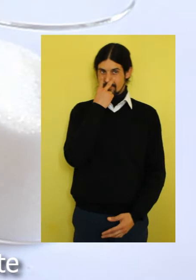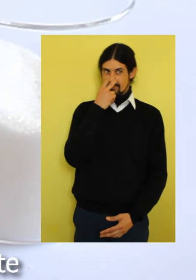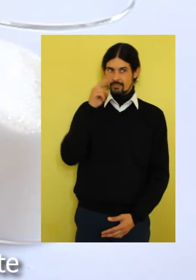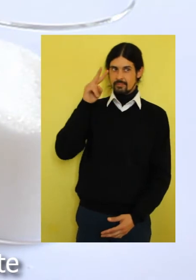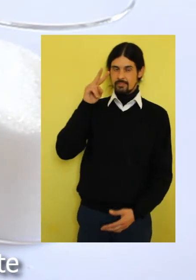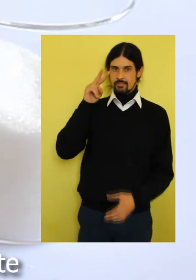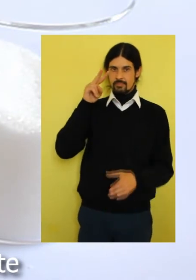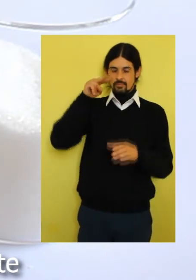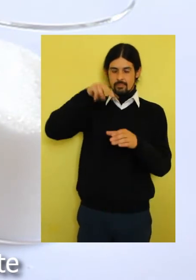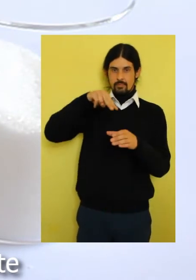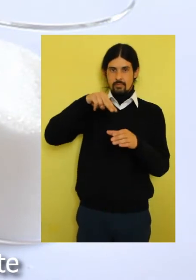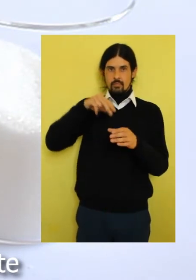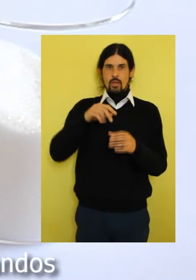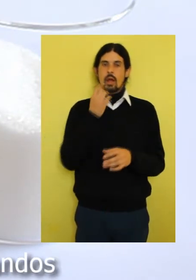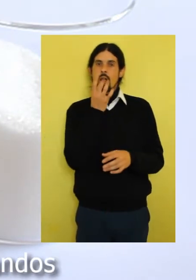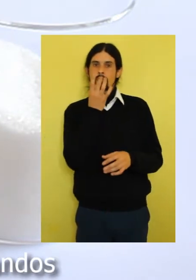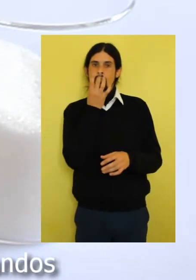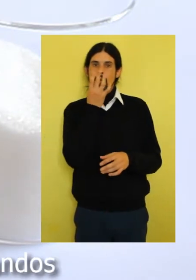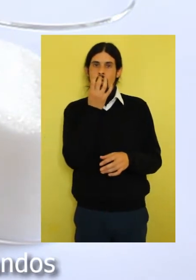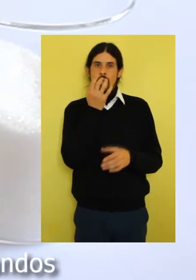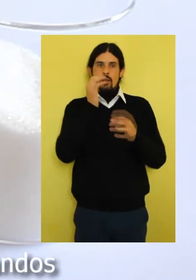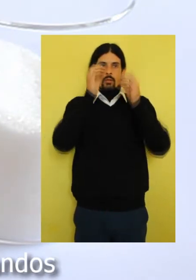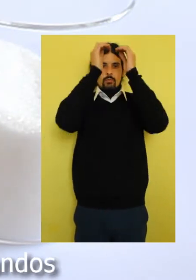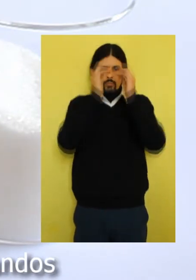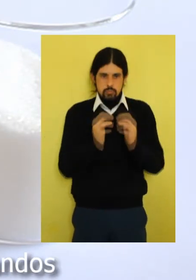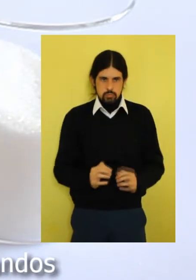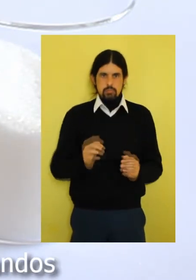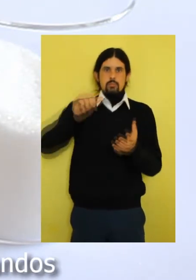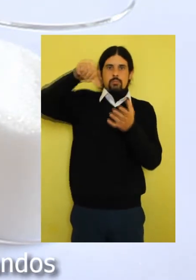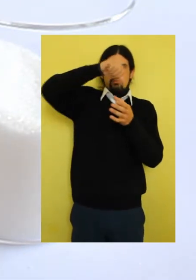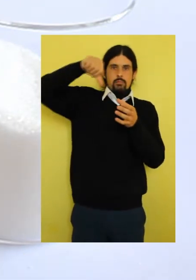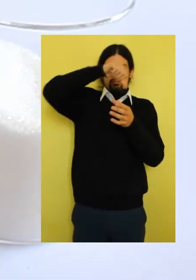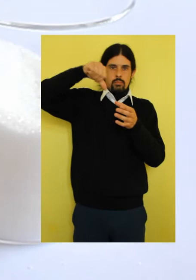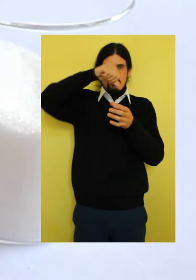Observa cómo el azúcar desplaza el aceite y este vuelve a subir después de unos segundos.